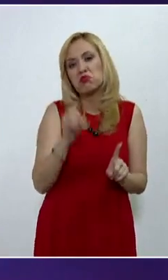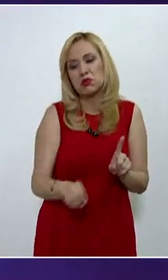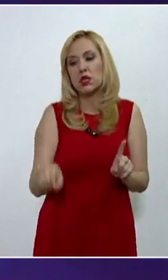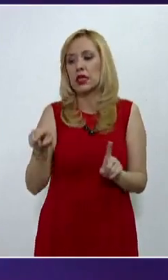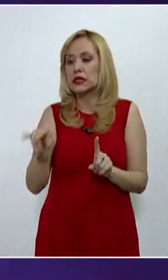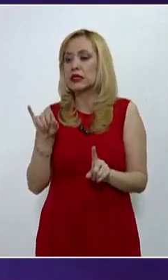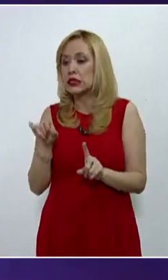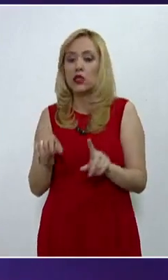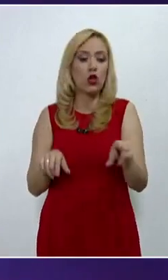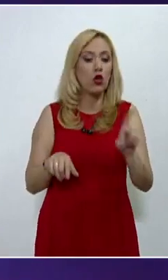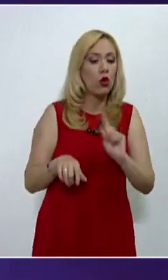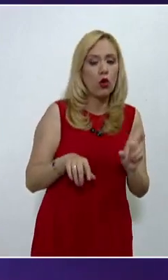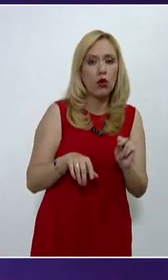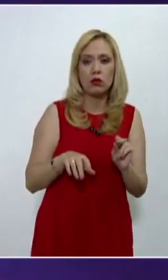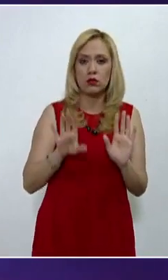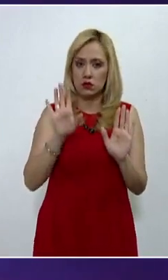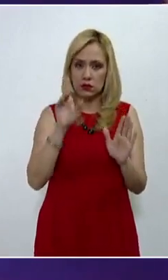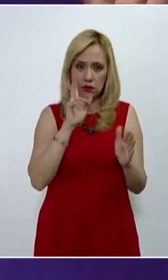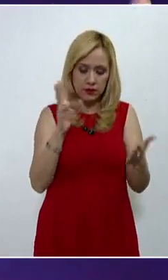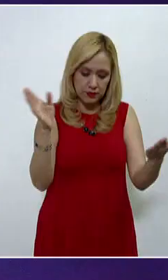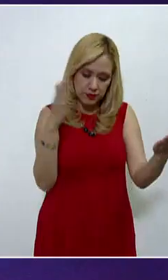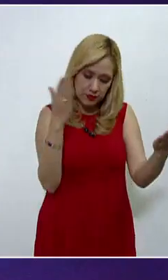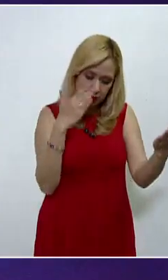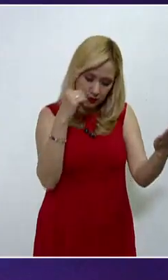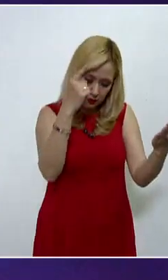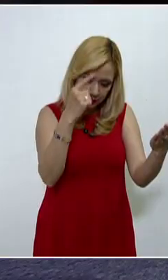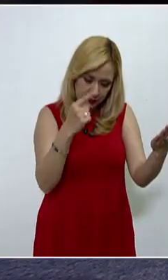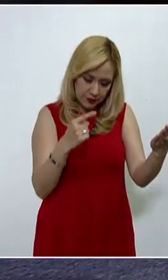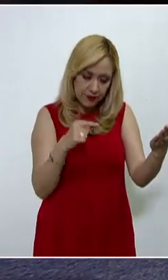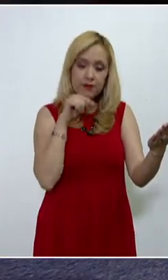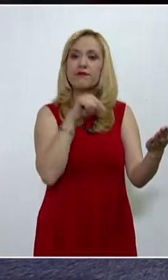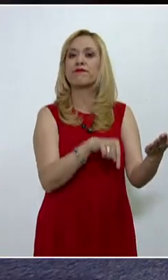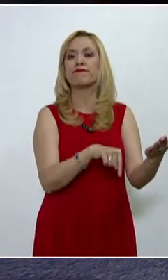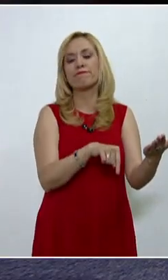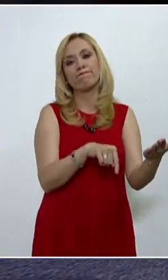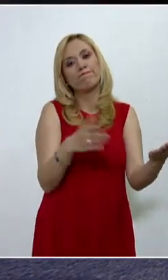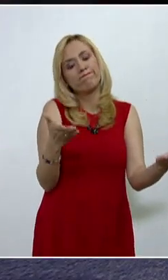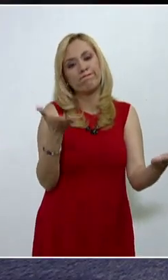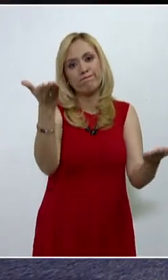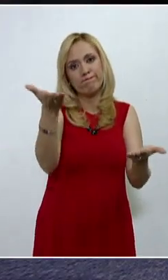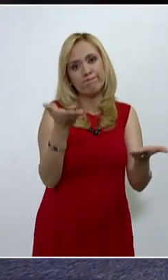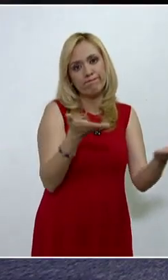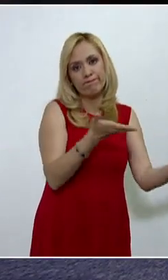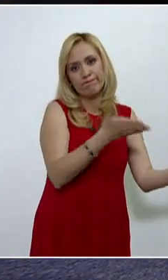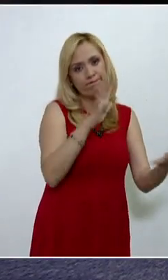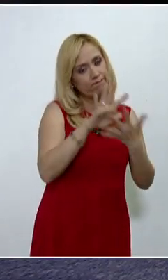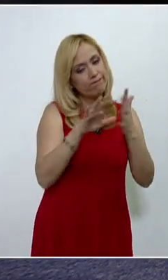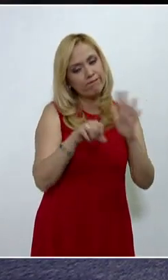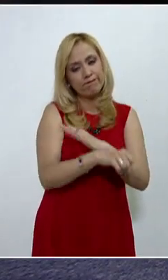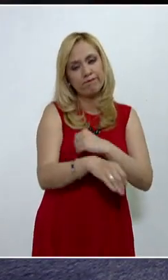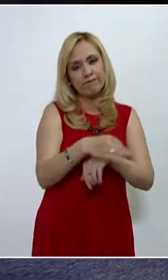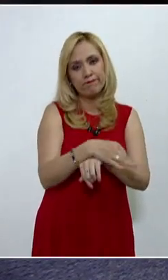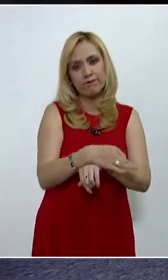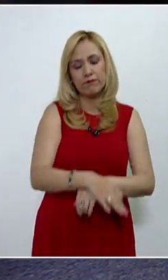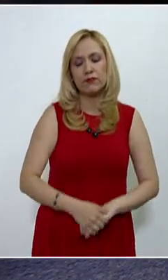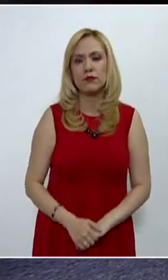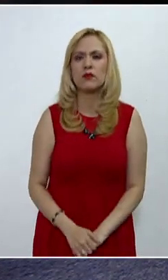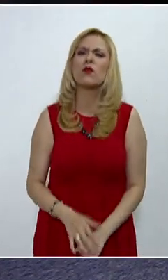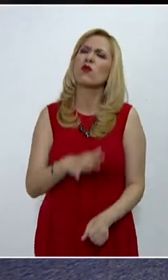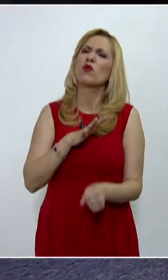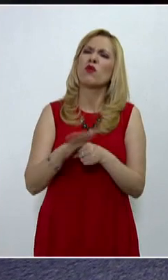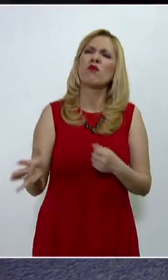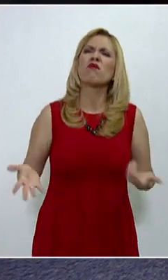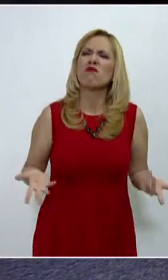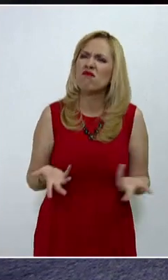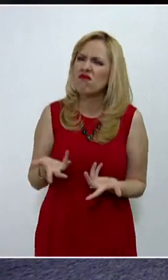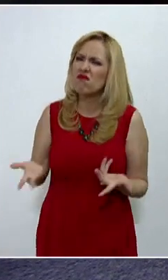este no, sino que lo único que tendrá que hacer es buscar en el catálogo y si está ahí, no le quedará más que decir, te vas a prisión preventiva. ¿Y qué tipo de